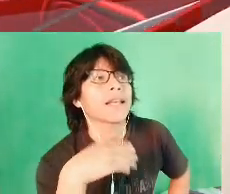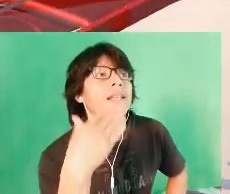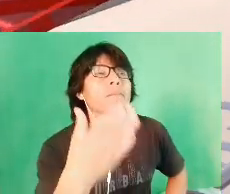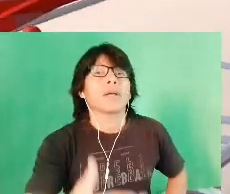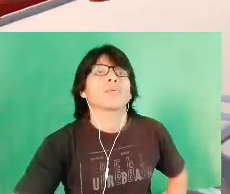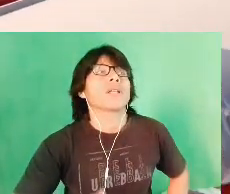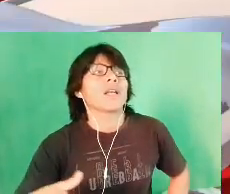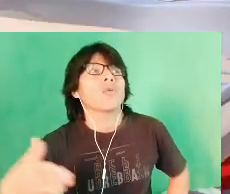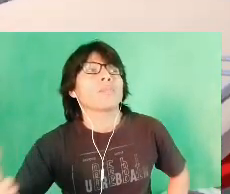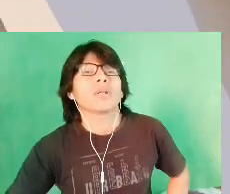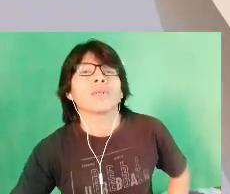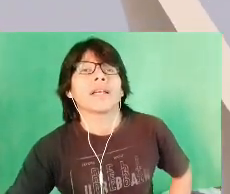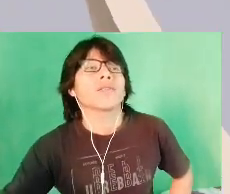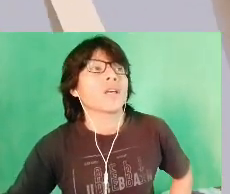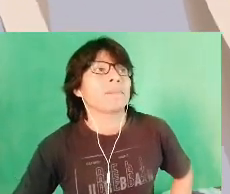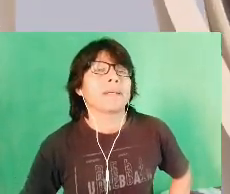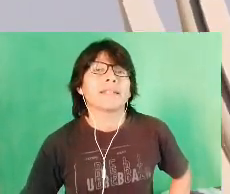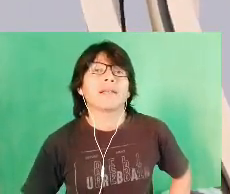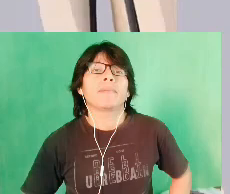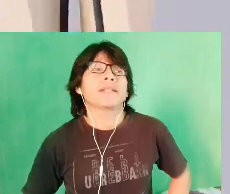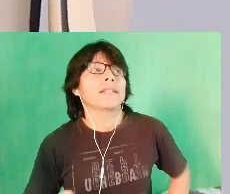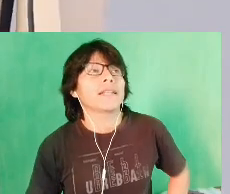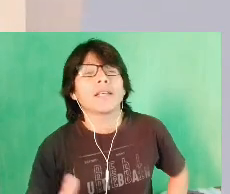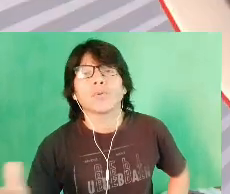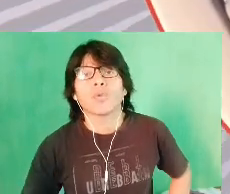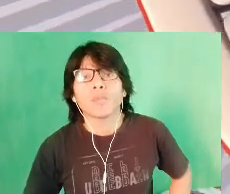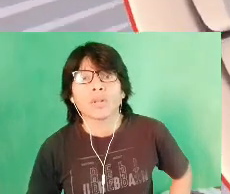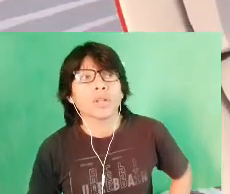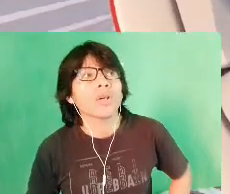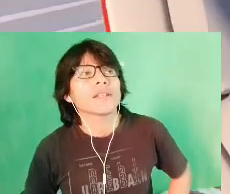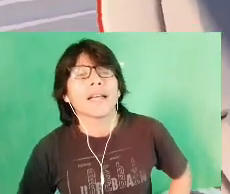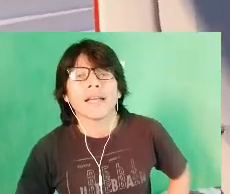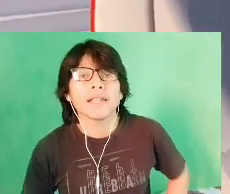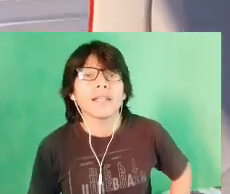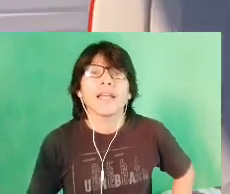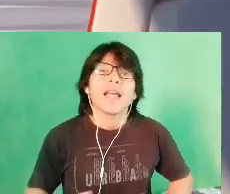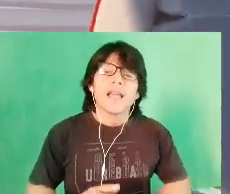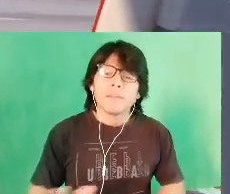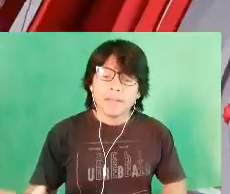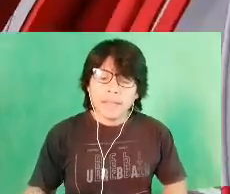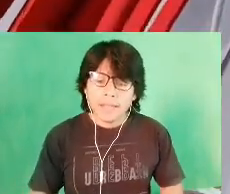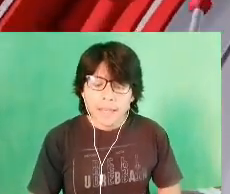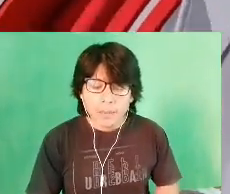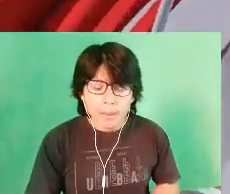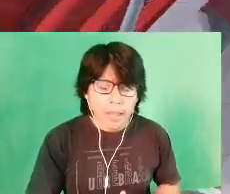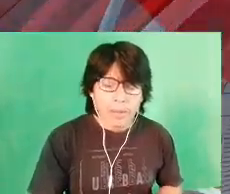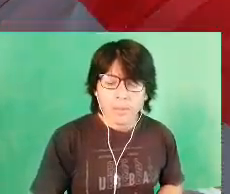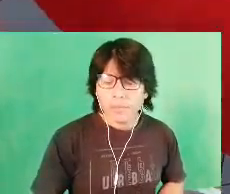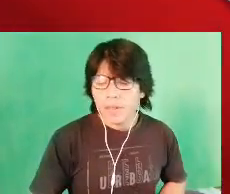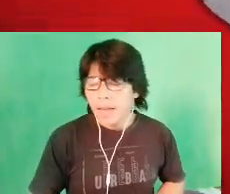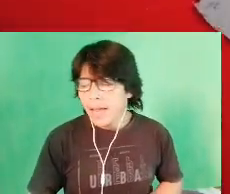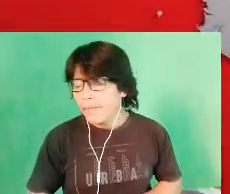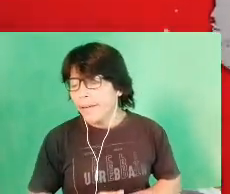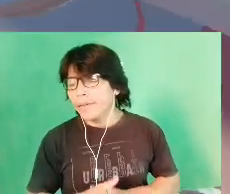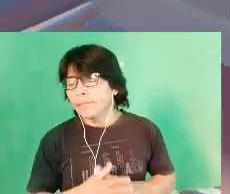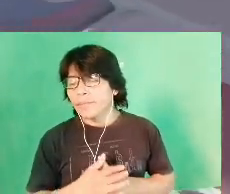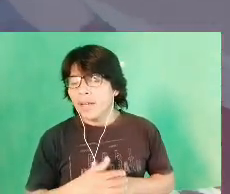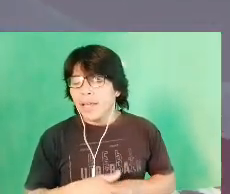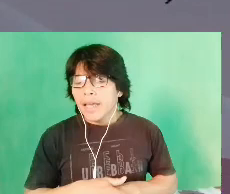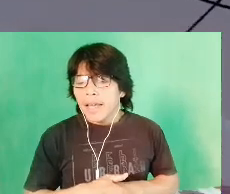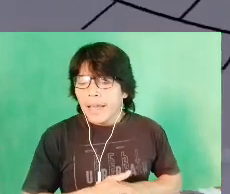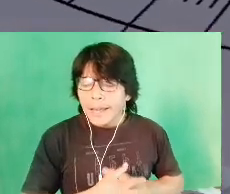esa terquedad de preguntarle la opinión de qué es lo que piensa el presidente de sus opositores, de la candidata. El presidente se ha limitado a